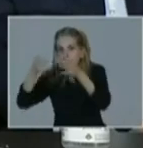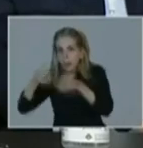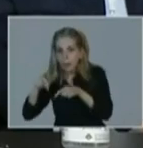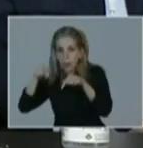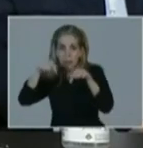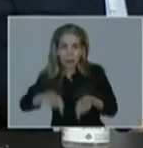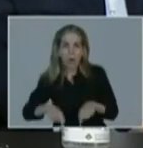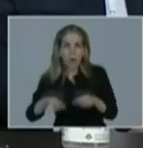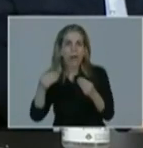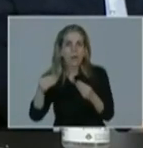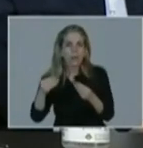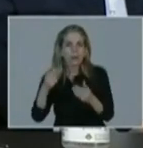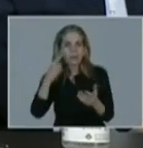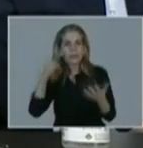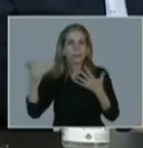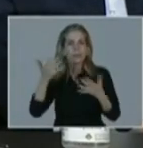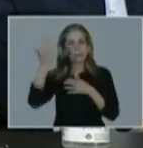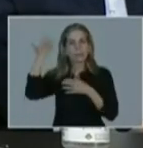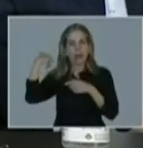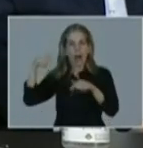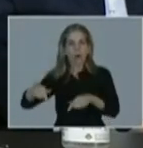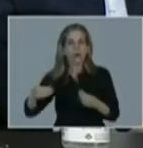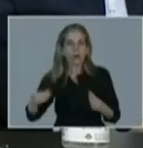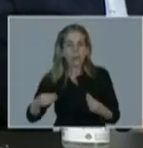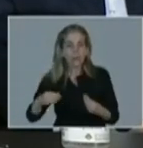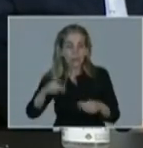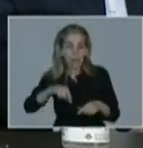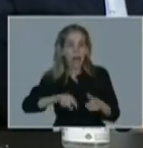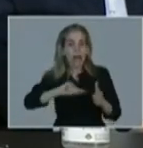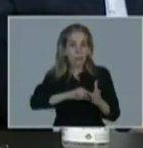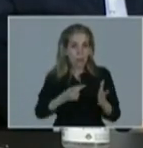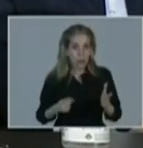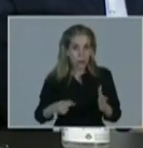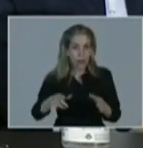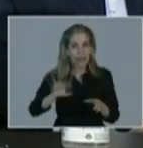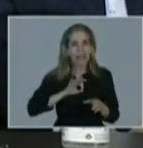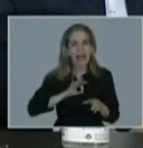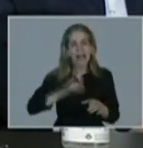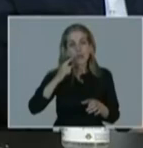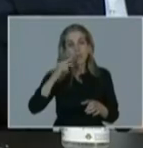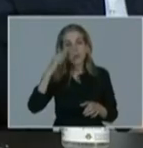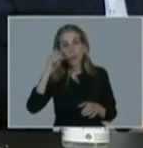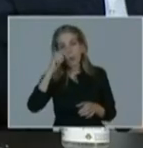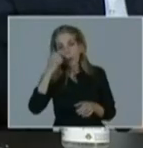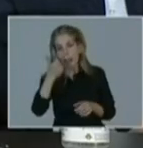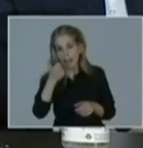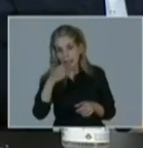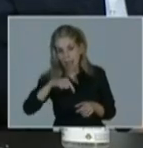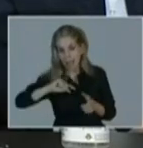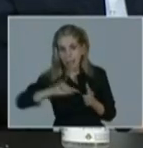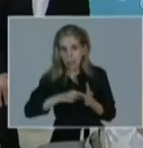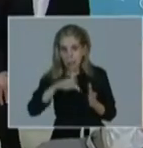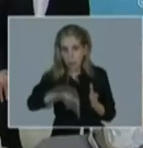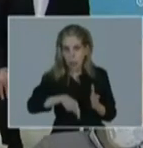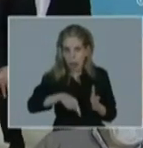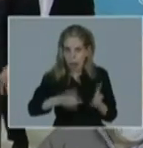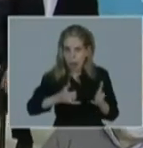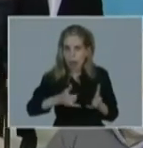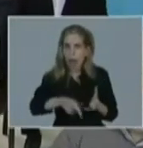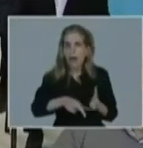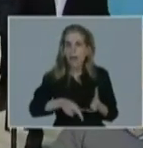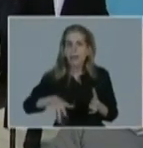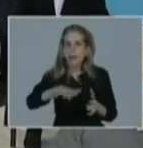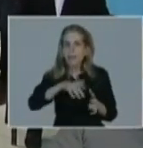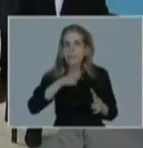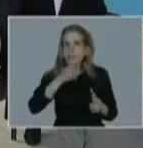en marzo en la Casa de Gobierno, nos mostraron un papel que yo no lo mostraba, de las posibles proyecciones del contagio, cuando no conocíamos el